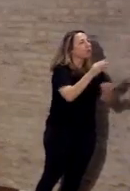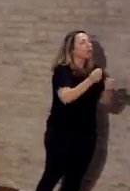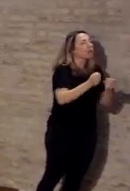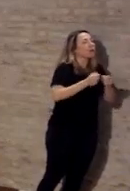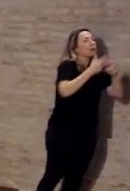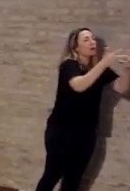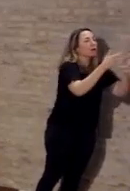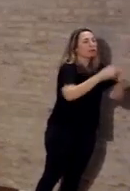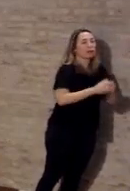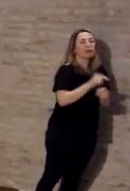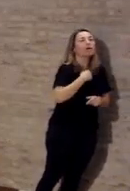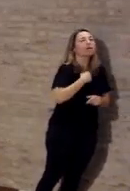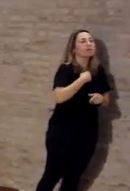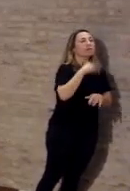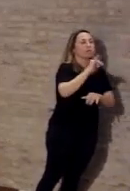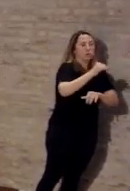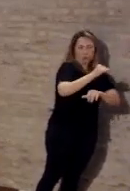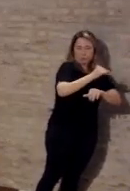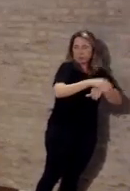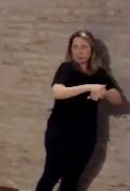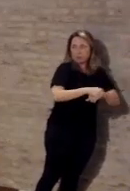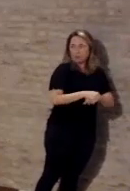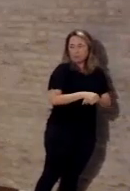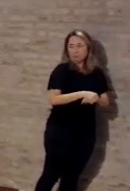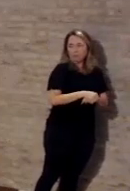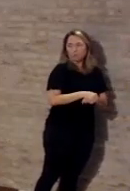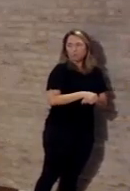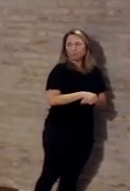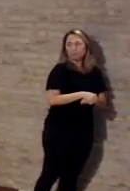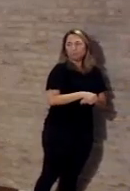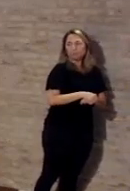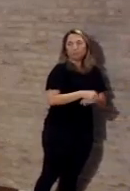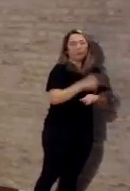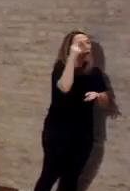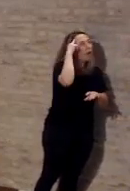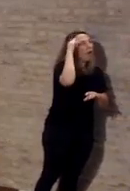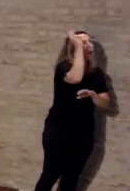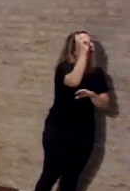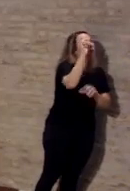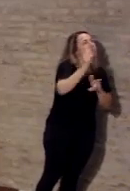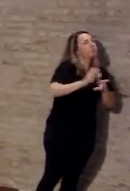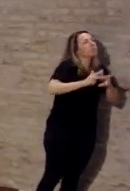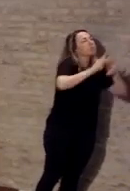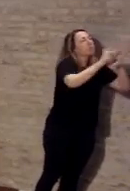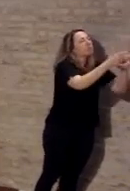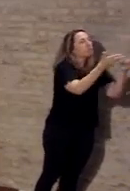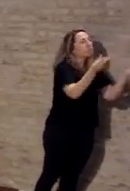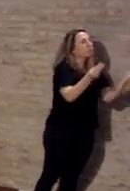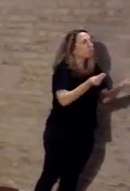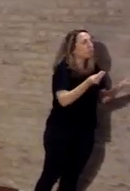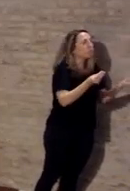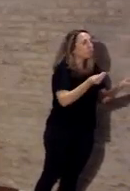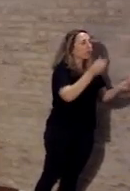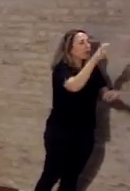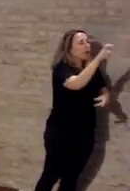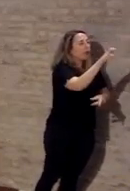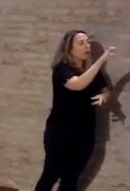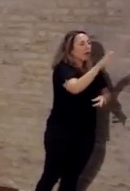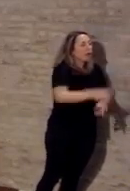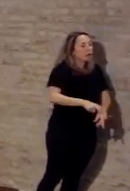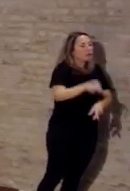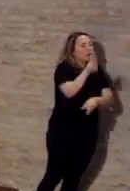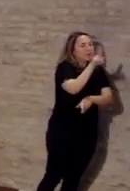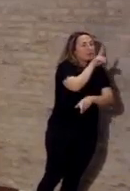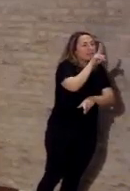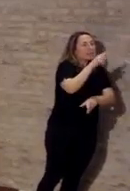sí quería dejar un mensaje e que yo creo que si una una